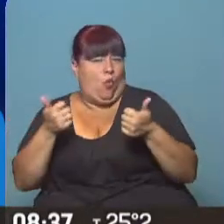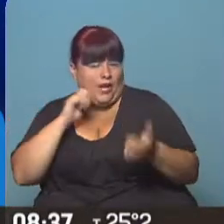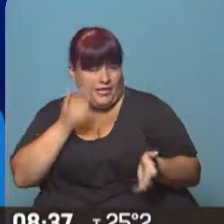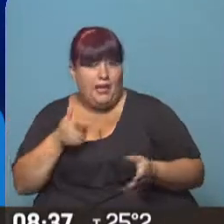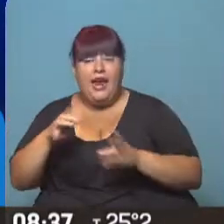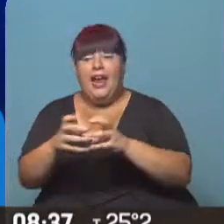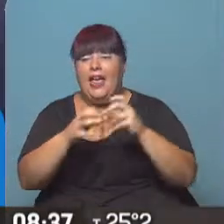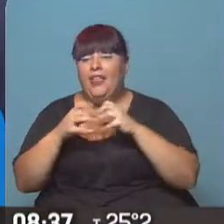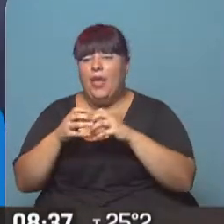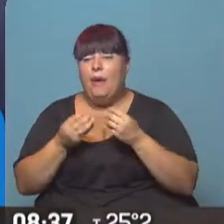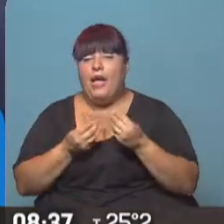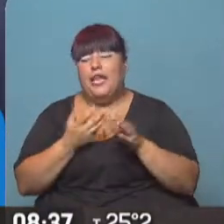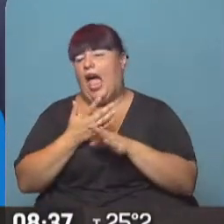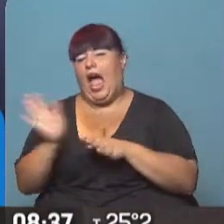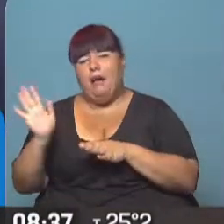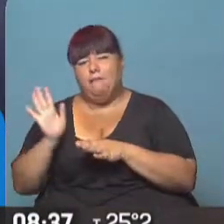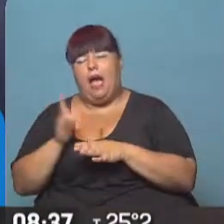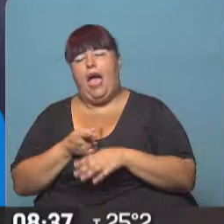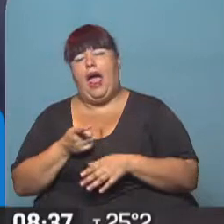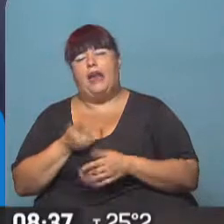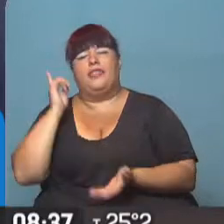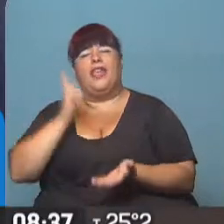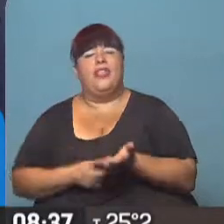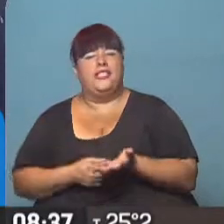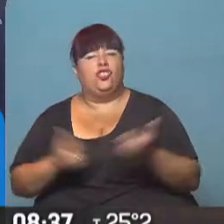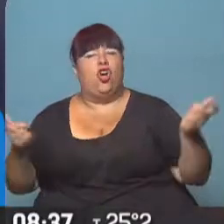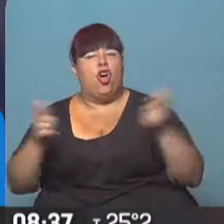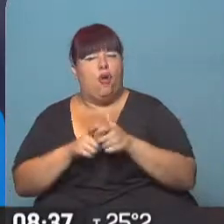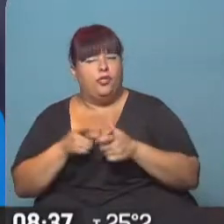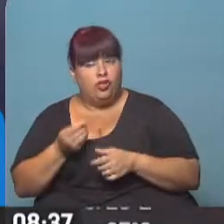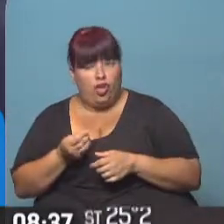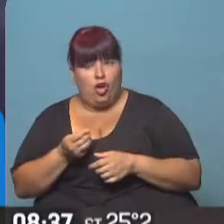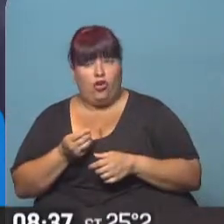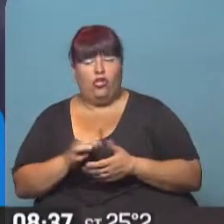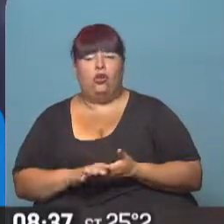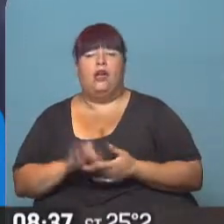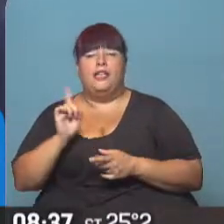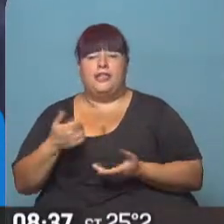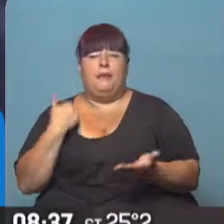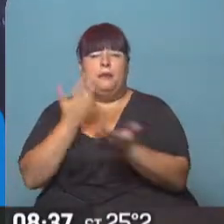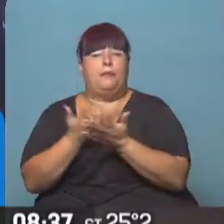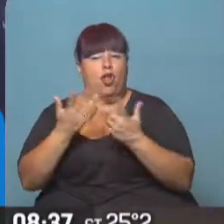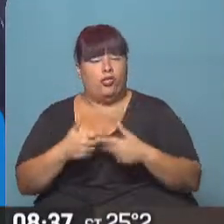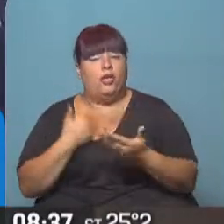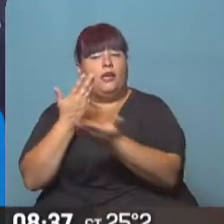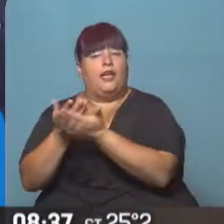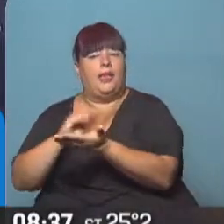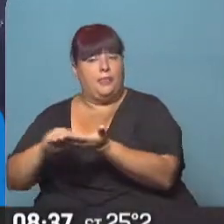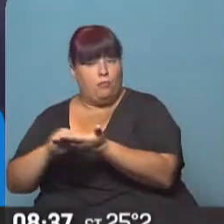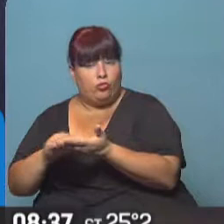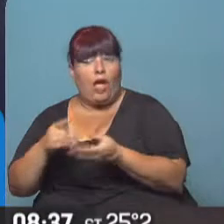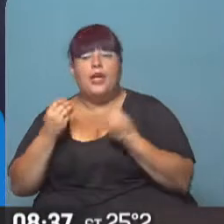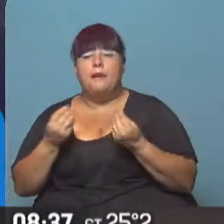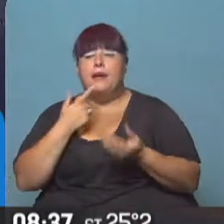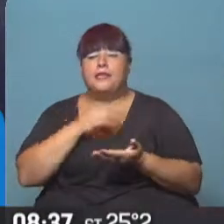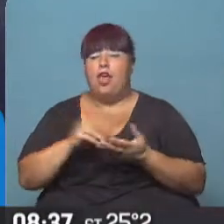Estos debates, más allá de la decisión que tomó la Comisión Bicameral y con el ingreso de los proyectos, va a ir a la Cámara de Diputados. ¿Qué va a